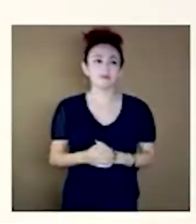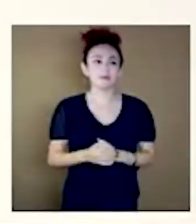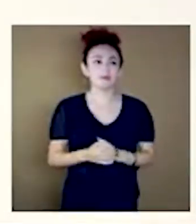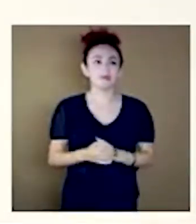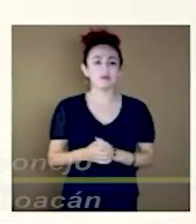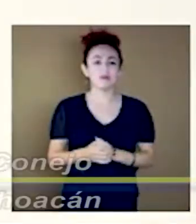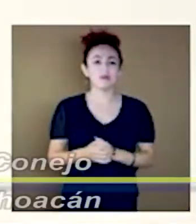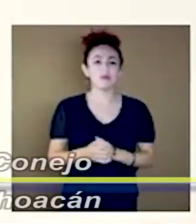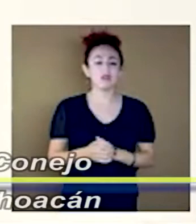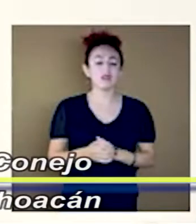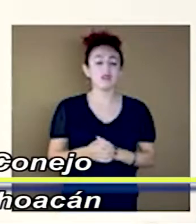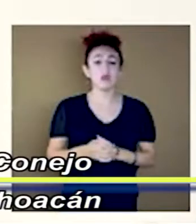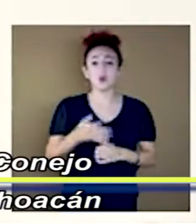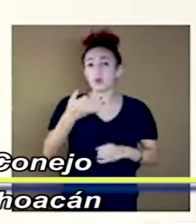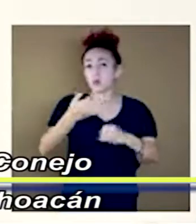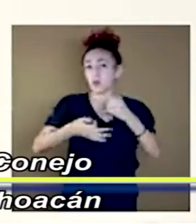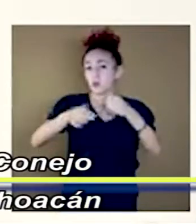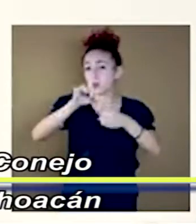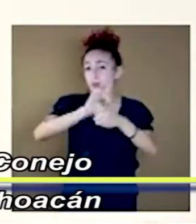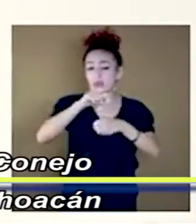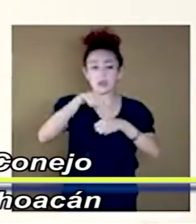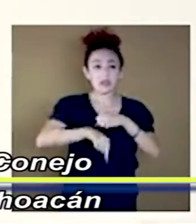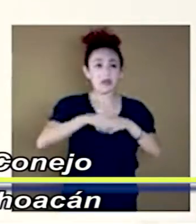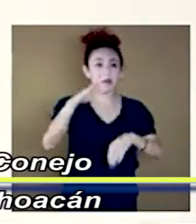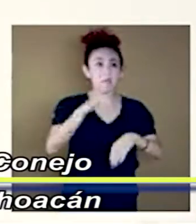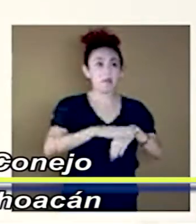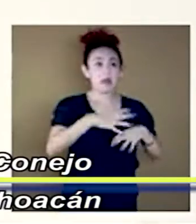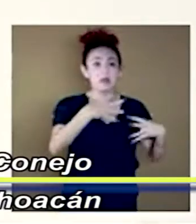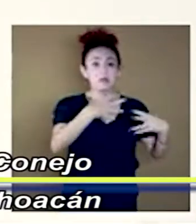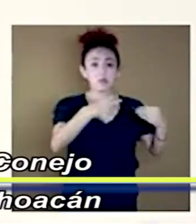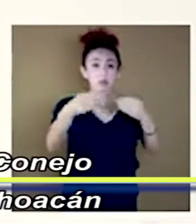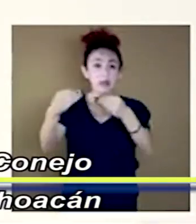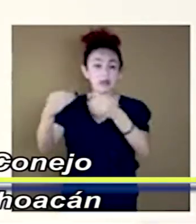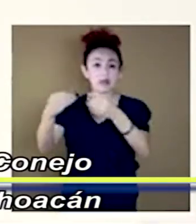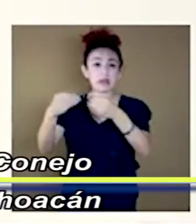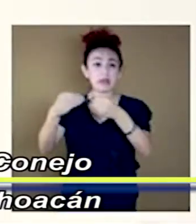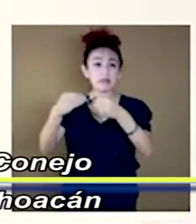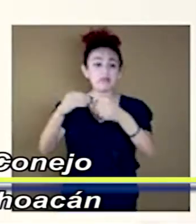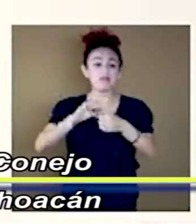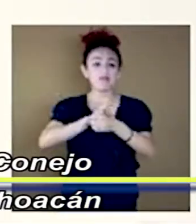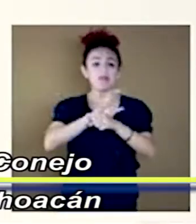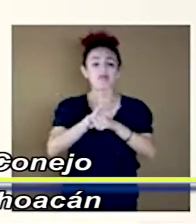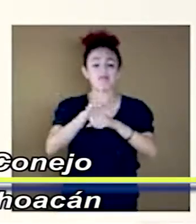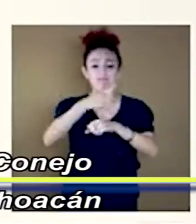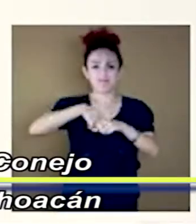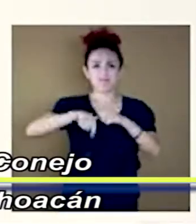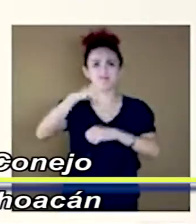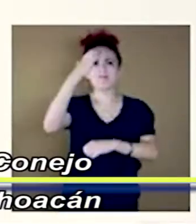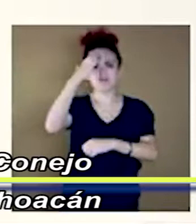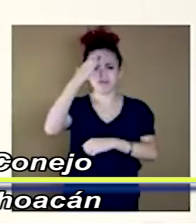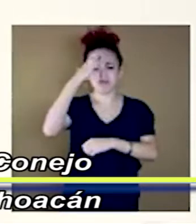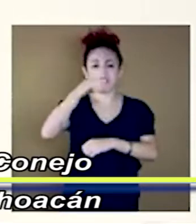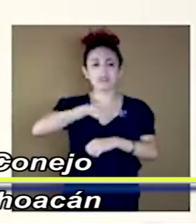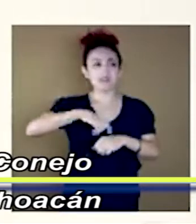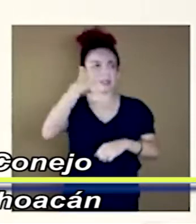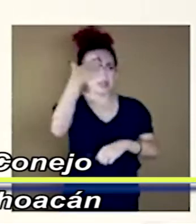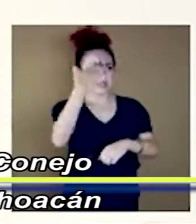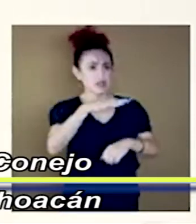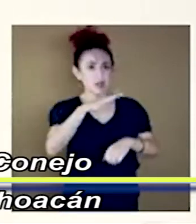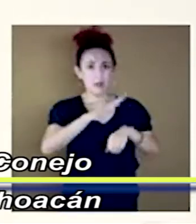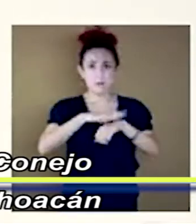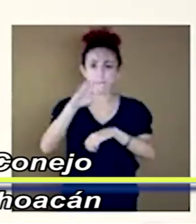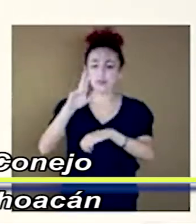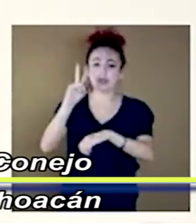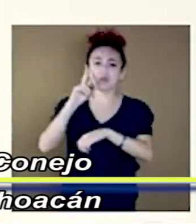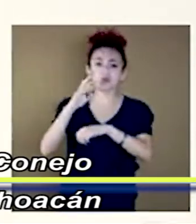En estos últimos días se han disparado los contagios. Lo sabemos porque estamos haciendo más